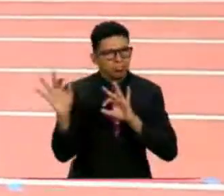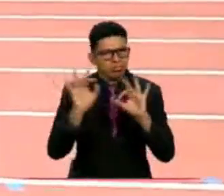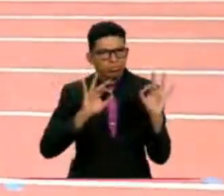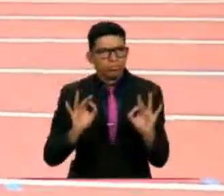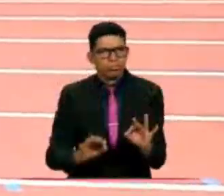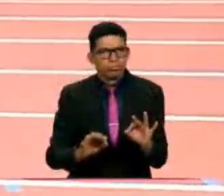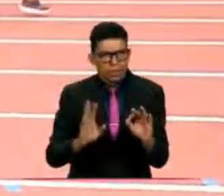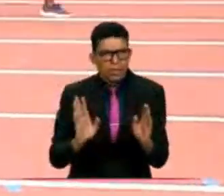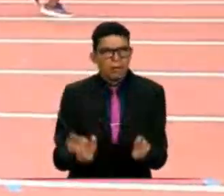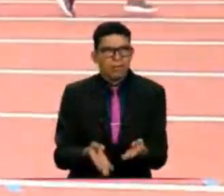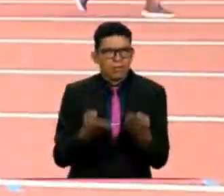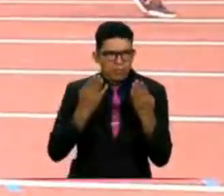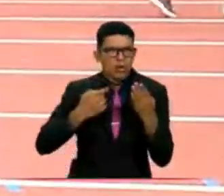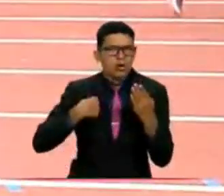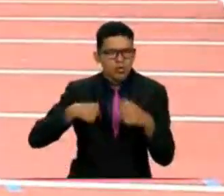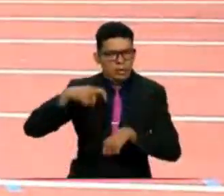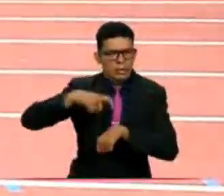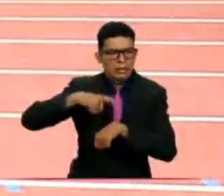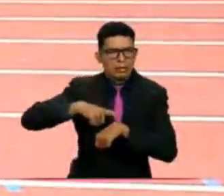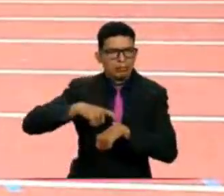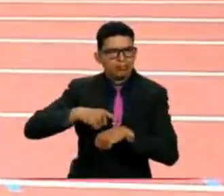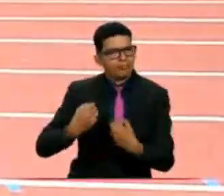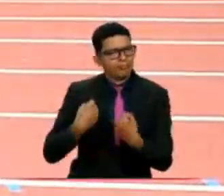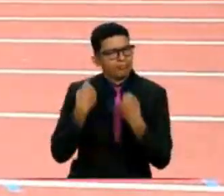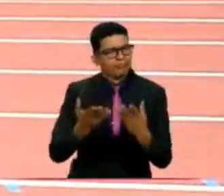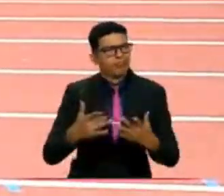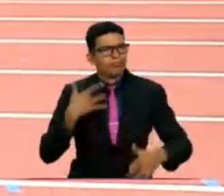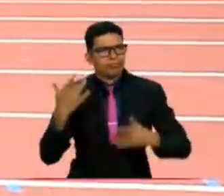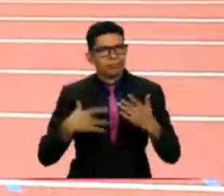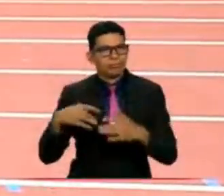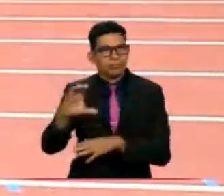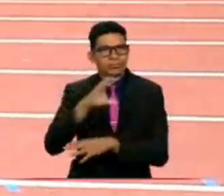mejorar nuestra marca y darles alegría al país.